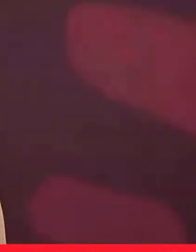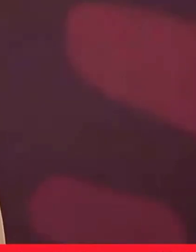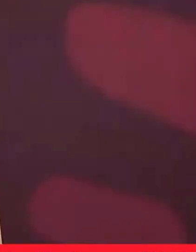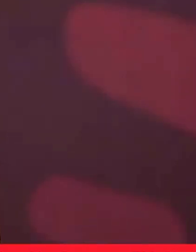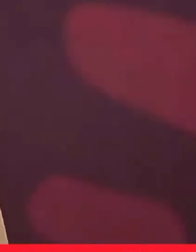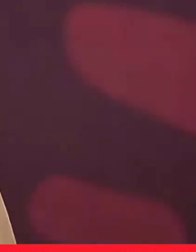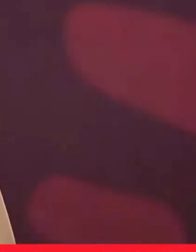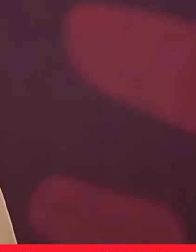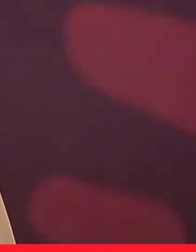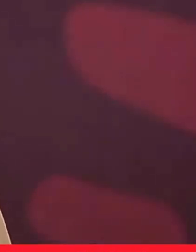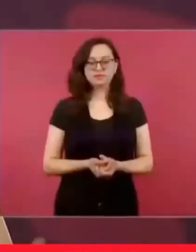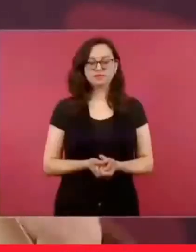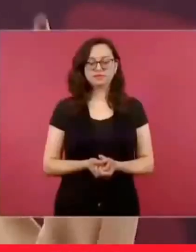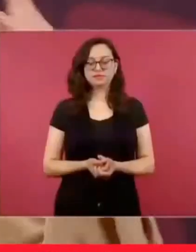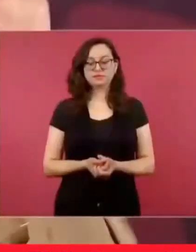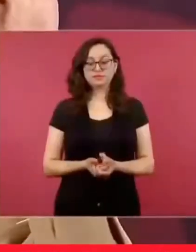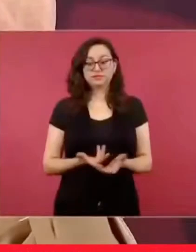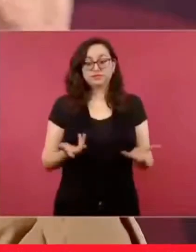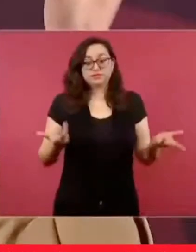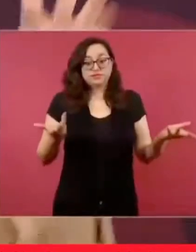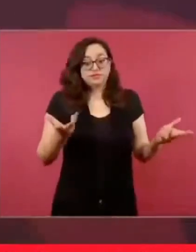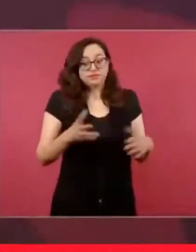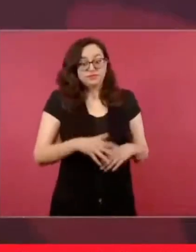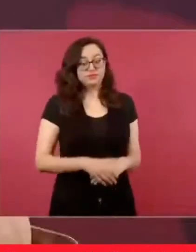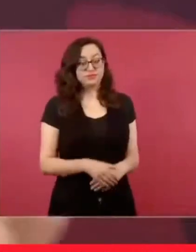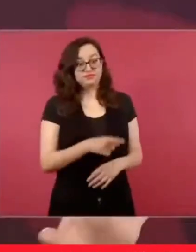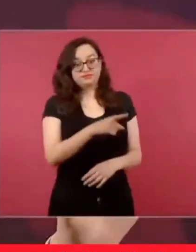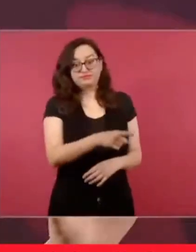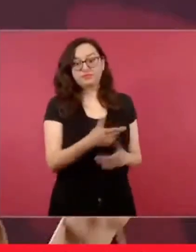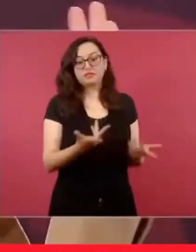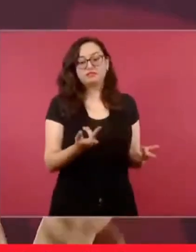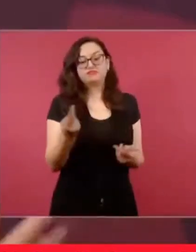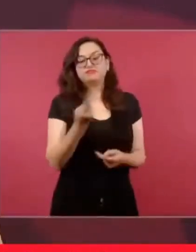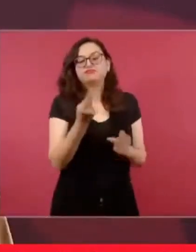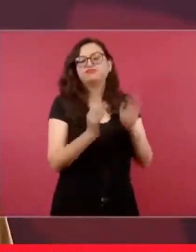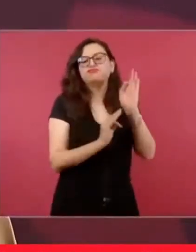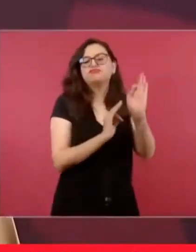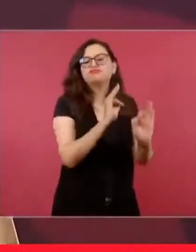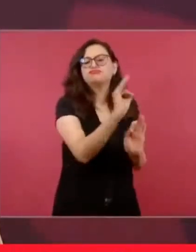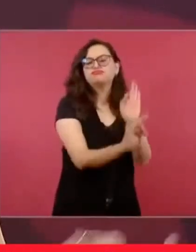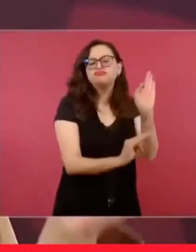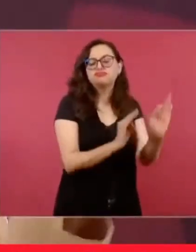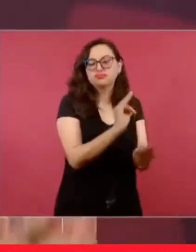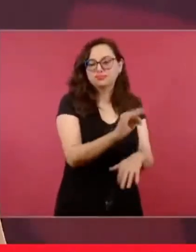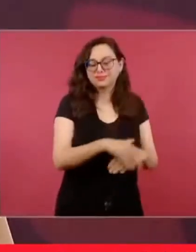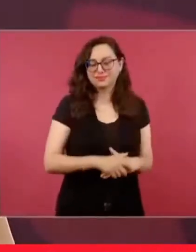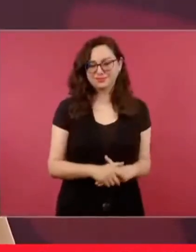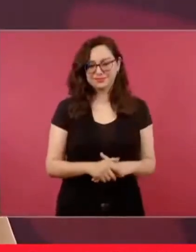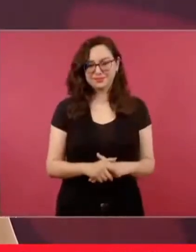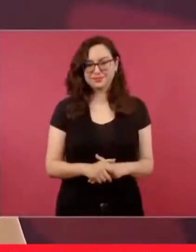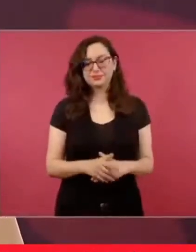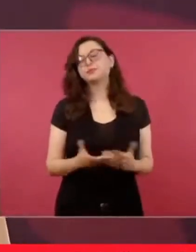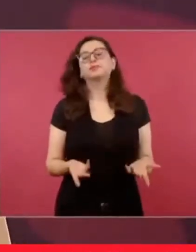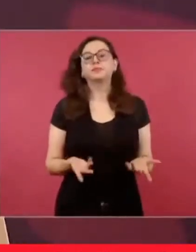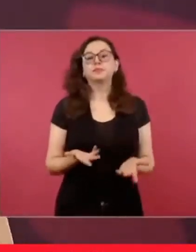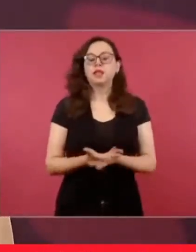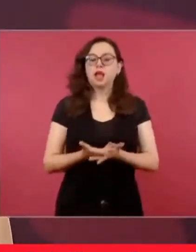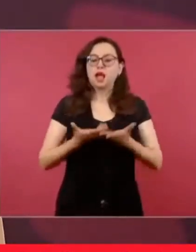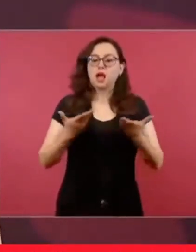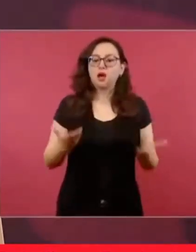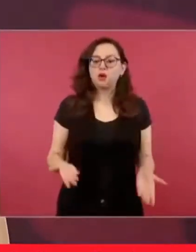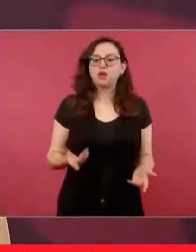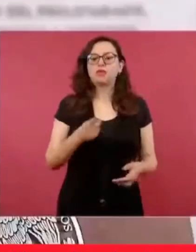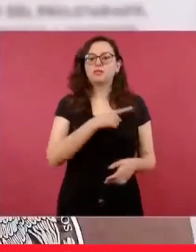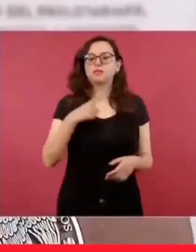Aquí vemos uno de los escasos momentos ahí que se ven en la televisión, donde se habla bien de los logros